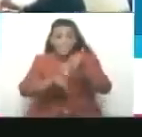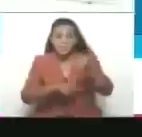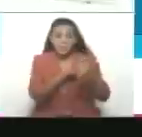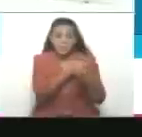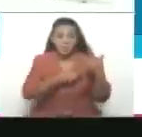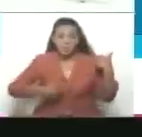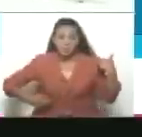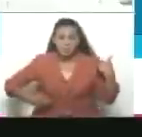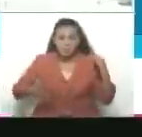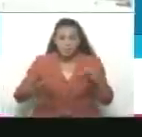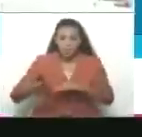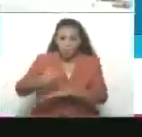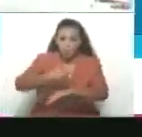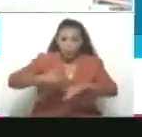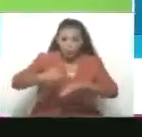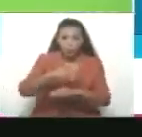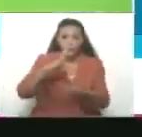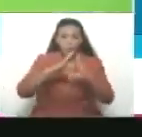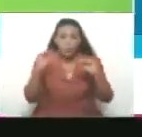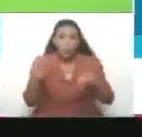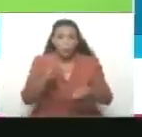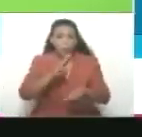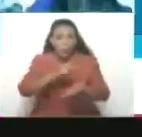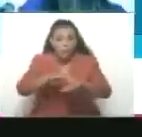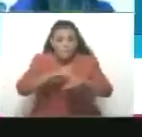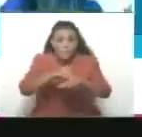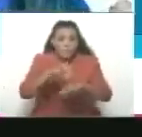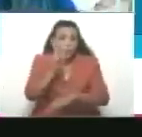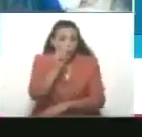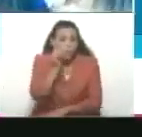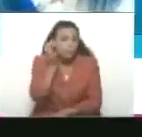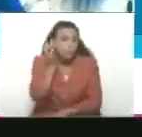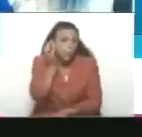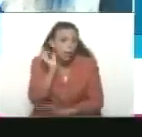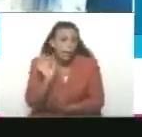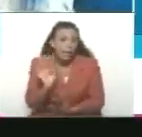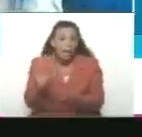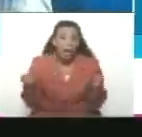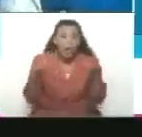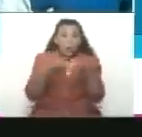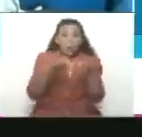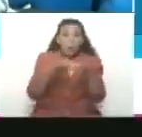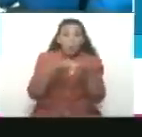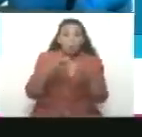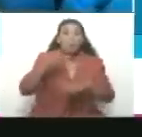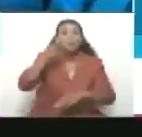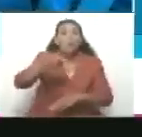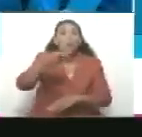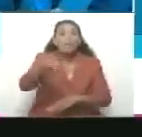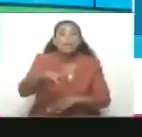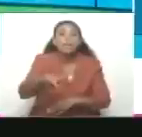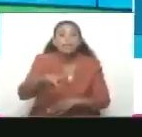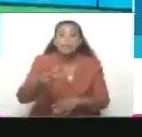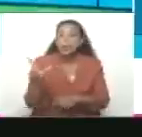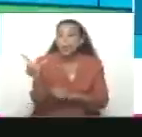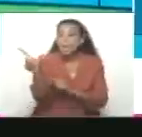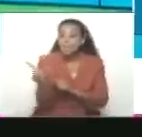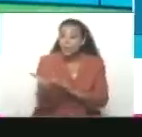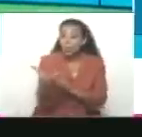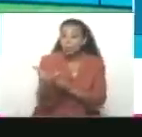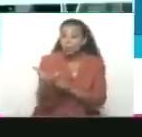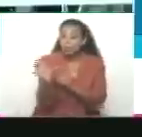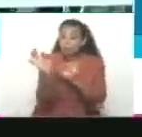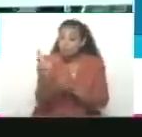gobierno todos los ministros y ministras el buró político en pleno el gran Polo patriótico en